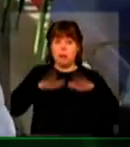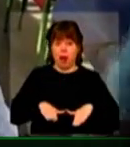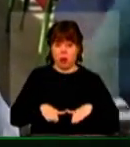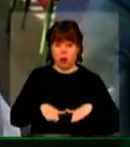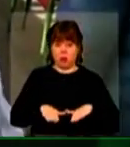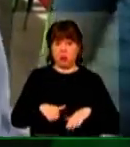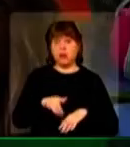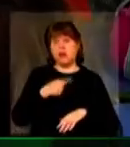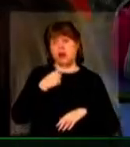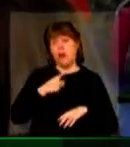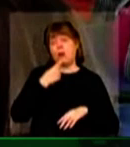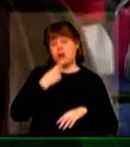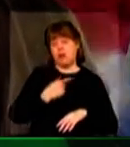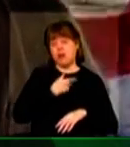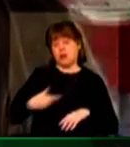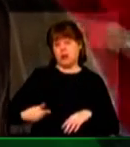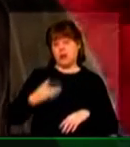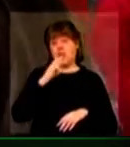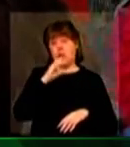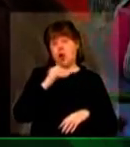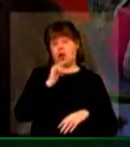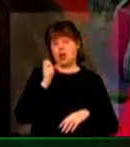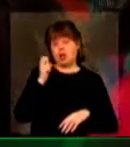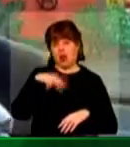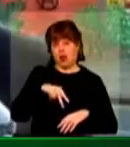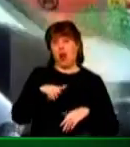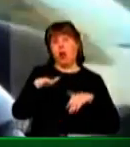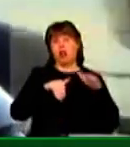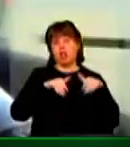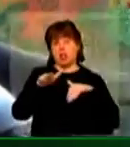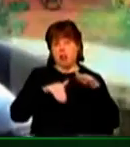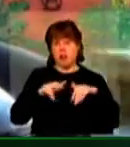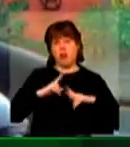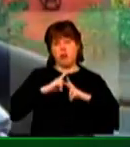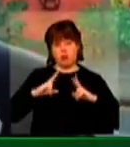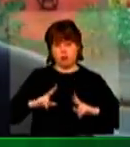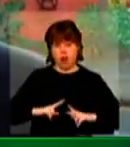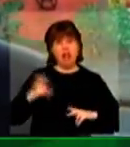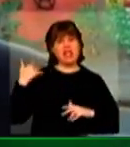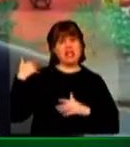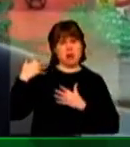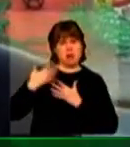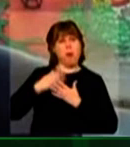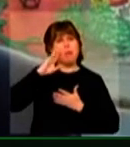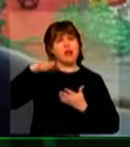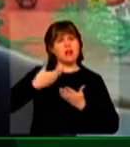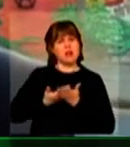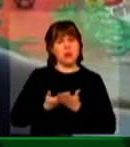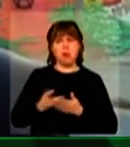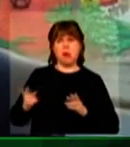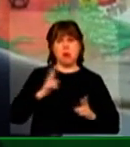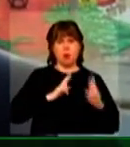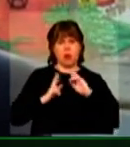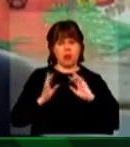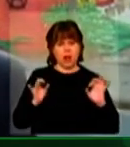el presidente del CODICEN. Nosotros vamos a convocar formalmente, nosotros veníamos planteando este tema hace tiempo, no teníamos una respuesta,